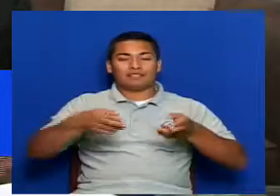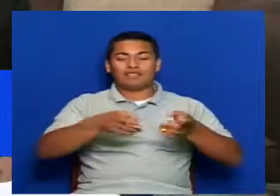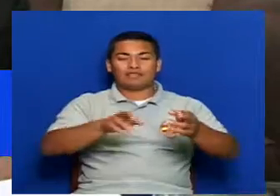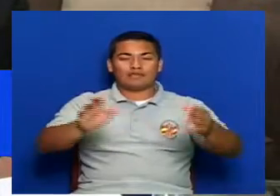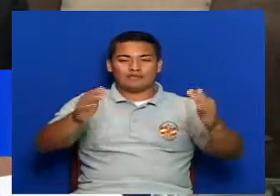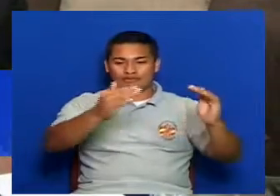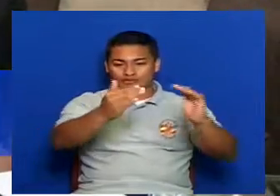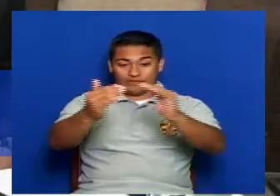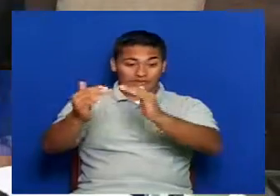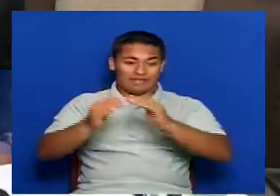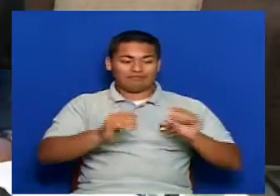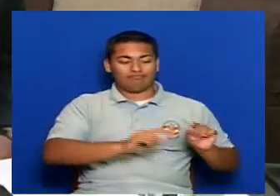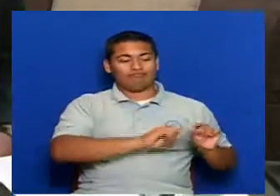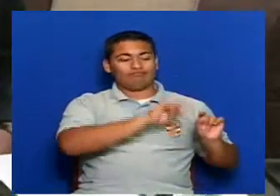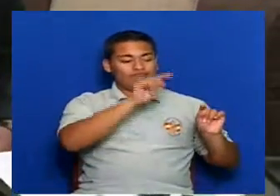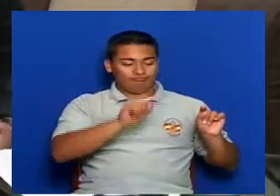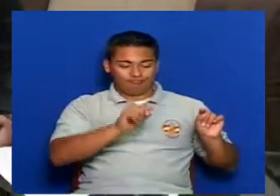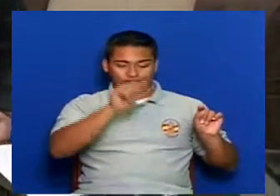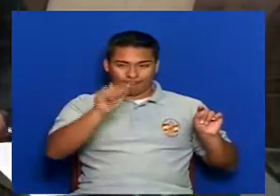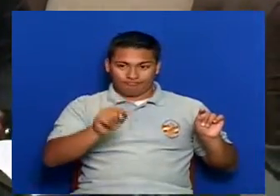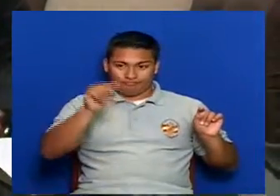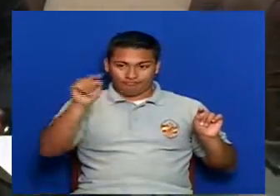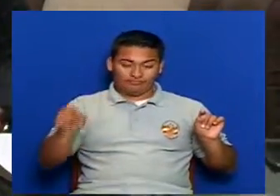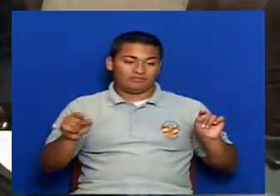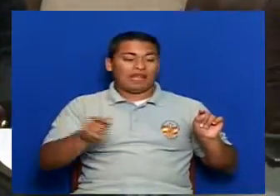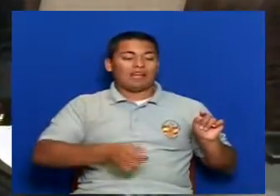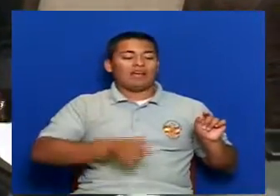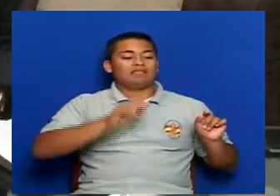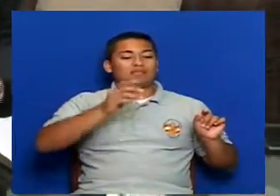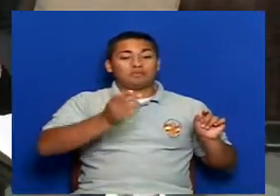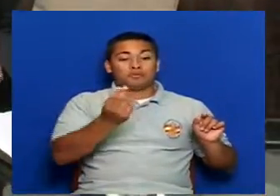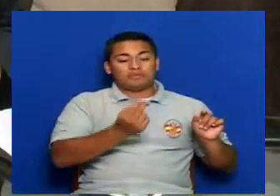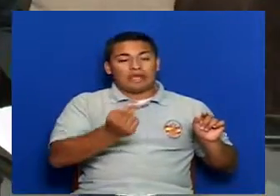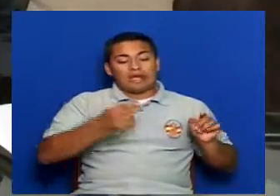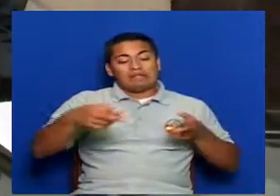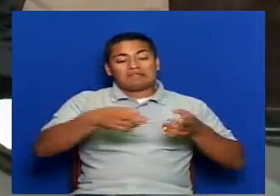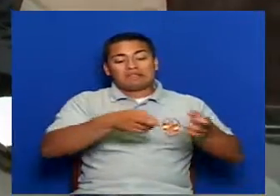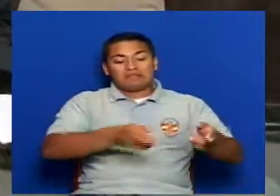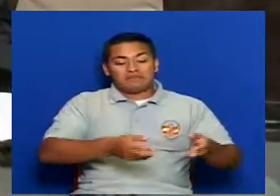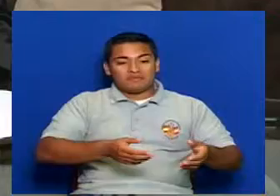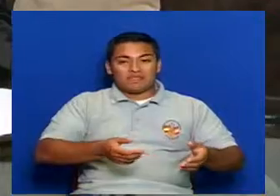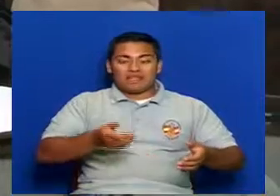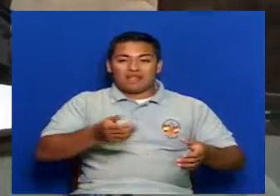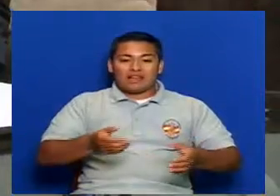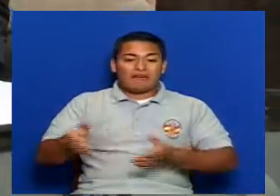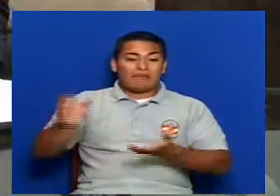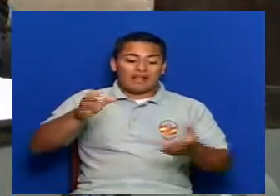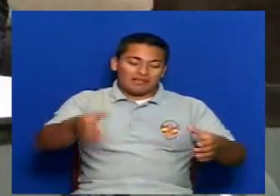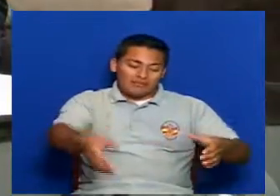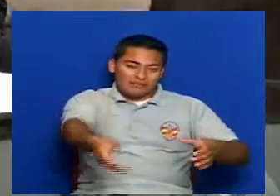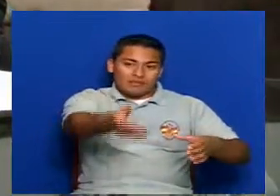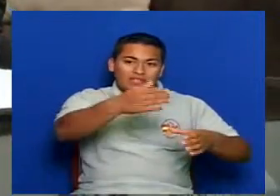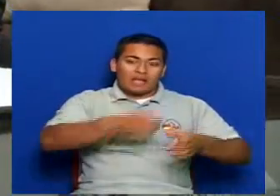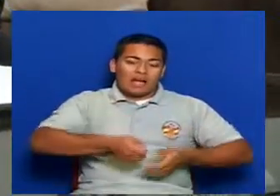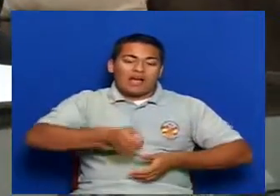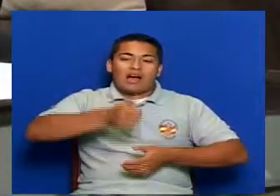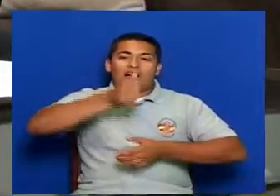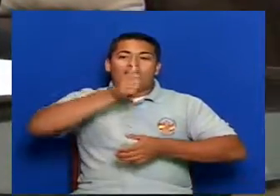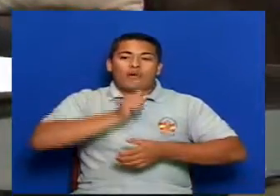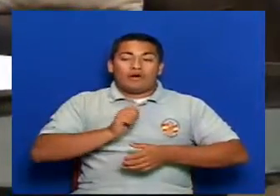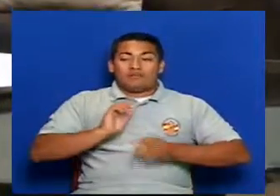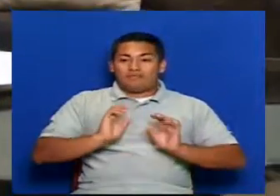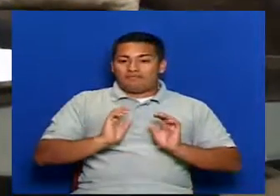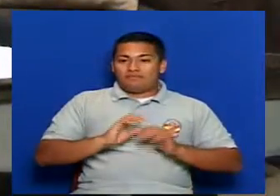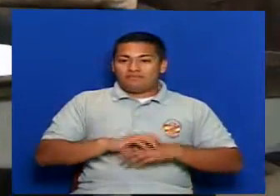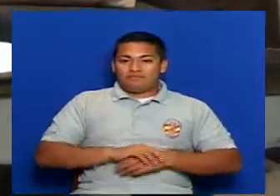ciudades consumen agua potable entonces es importante y lo hemos hablado con la gerencia del ave